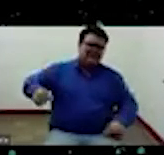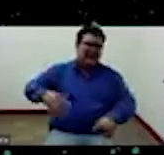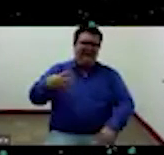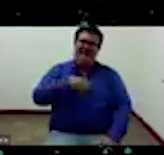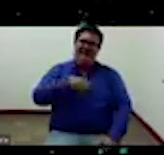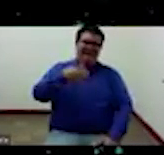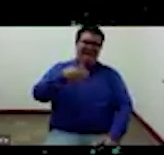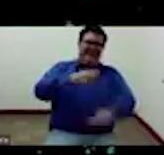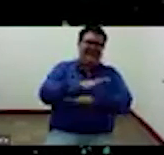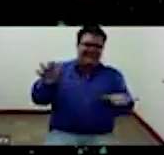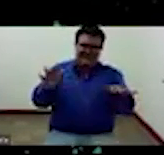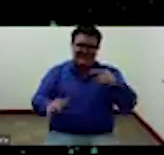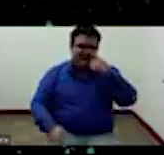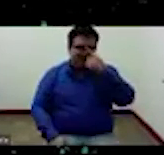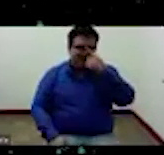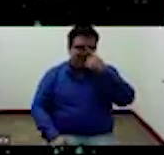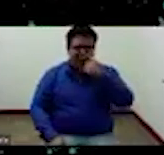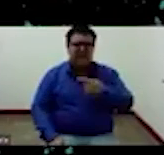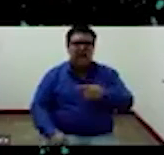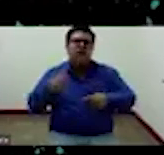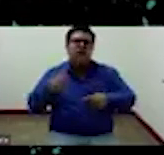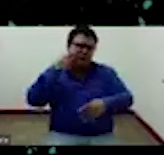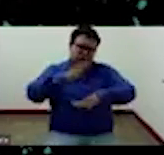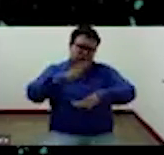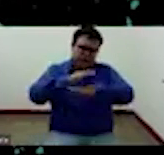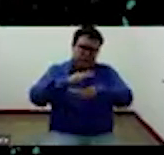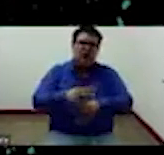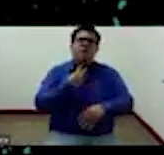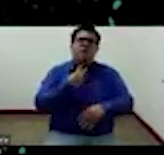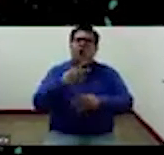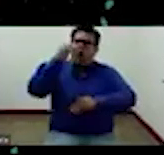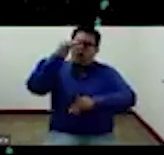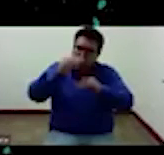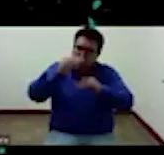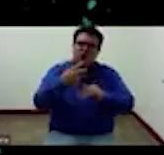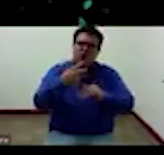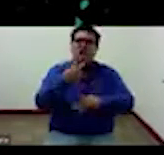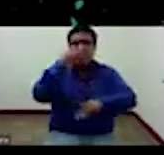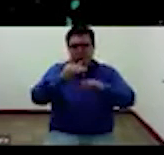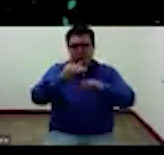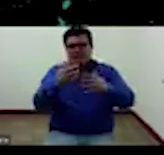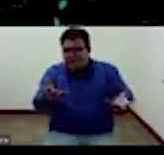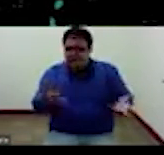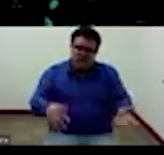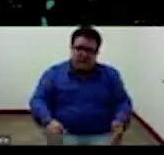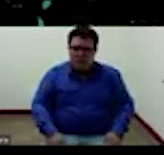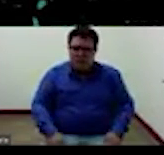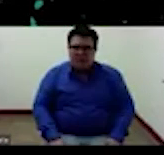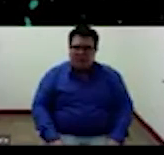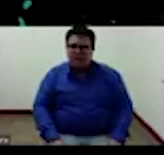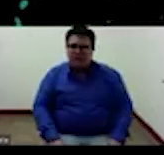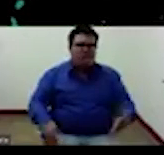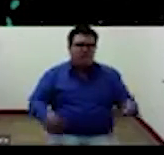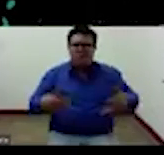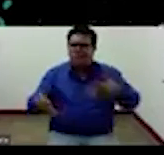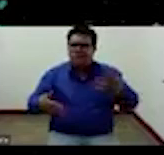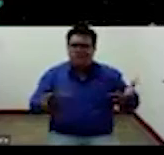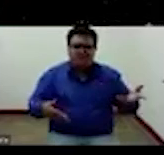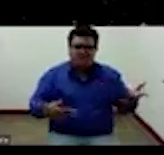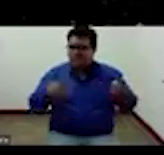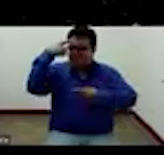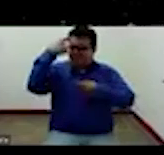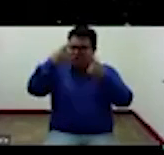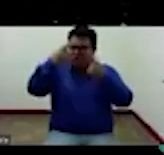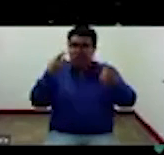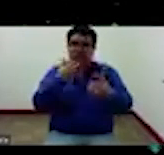y solicitaron que le bajaran el volumen. Claro, aquí no hay normas, aquí yo podía haber hecho el ruido y no